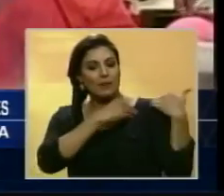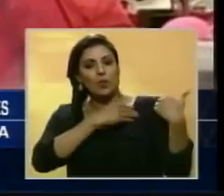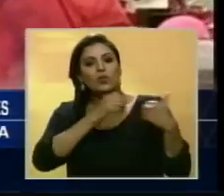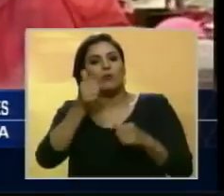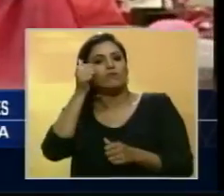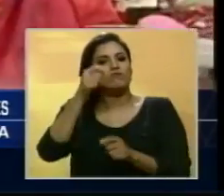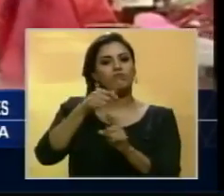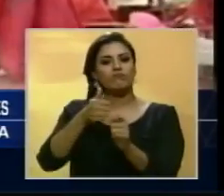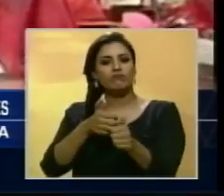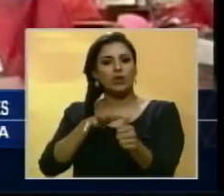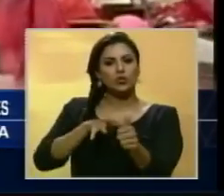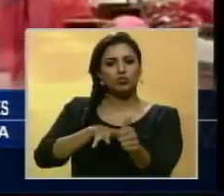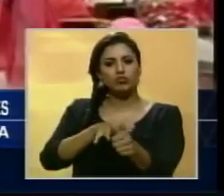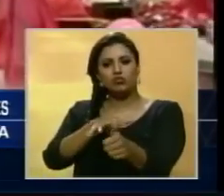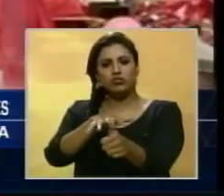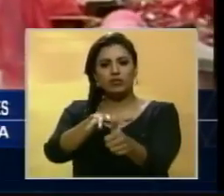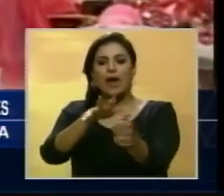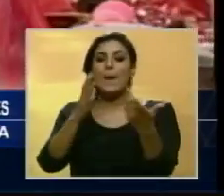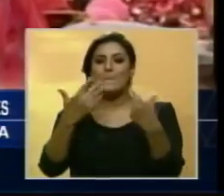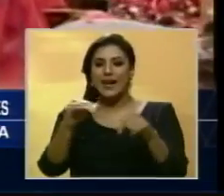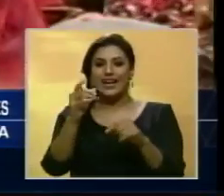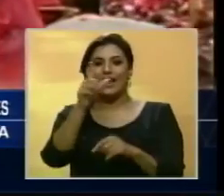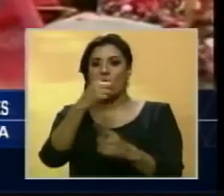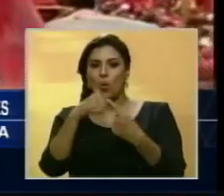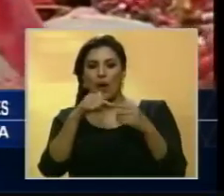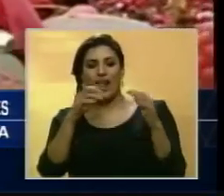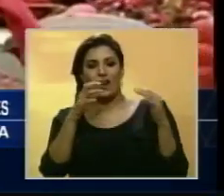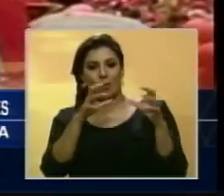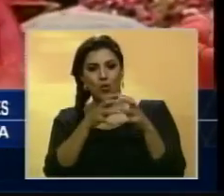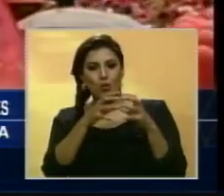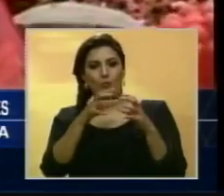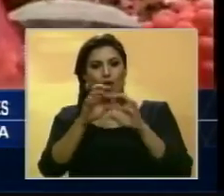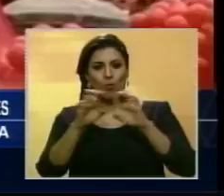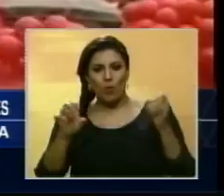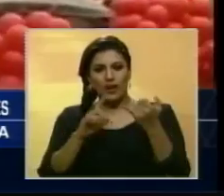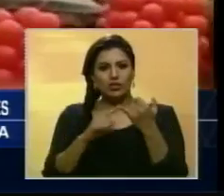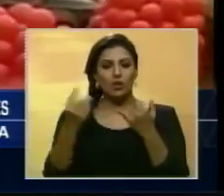esta movilización, que se suma a las que ya han hecho integrantes del sector